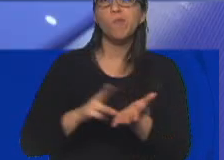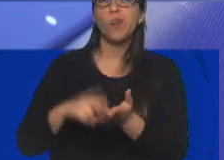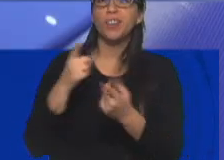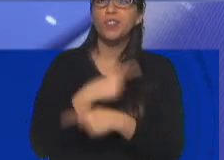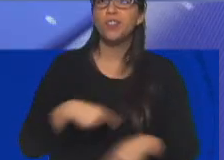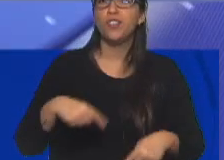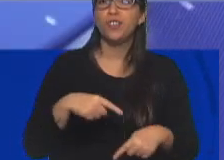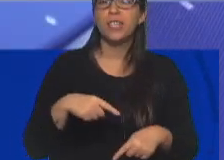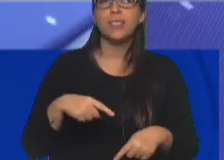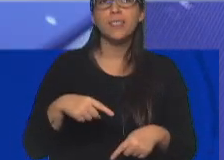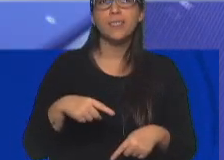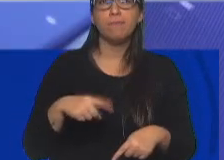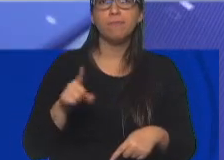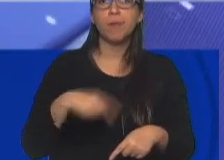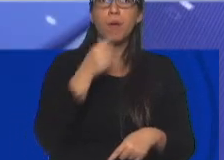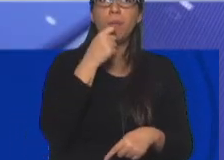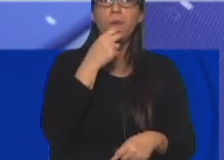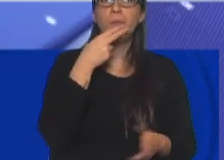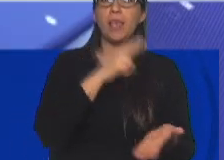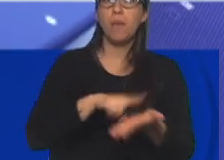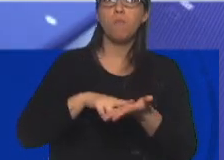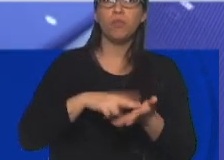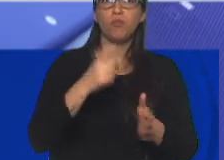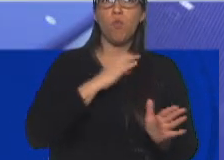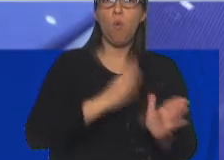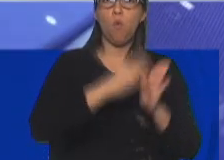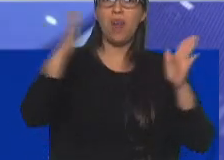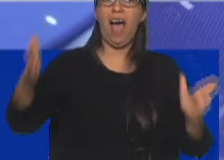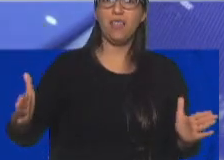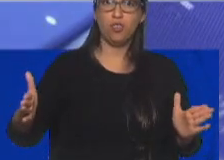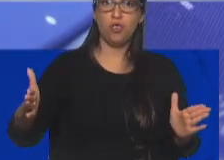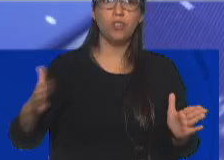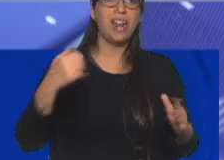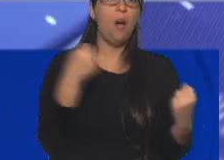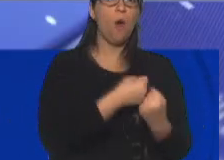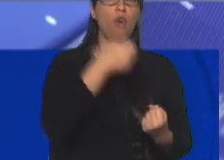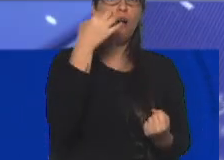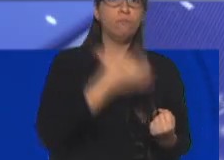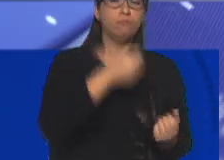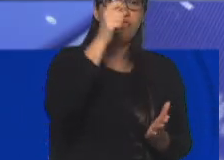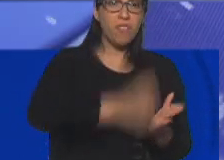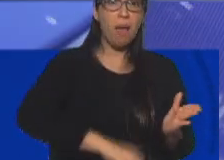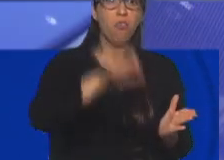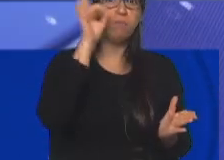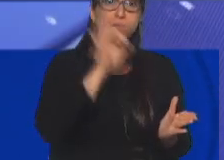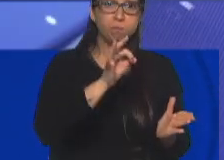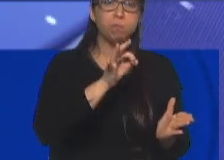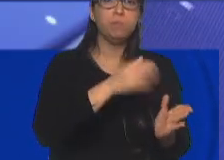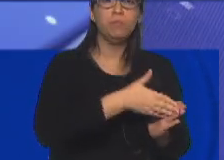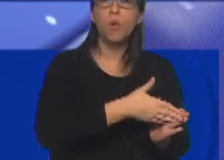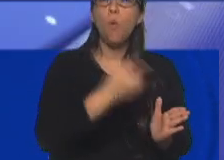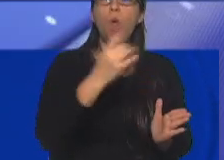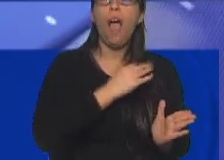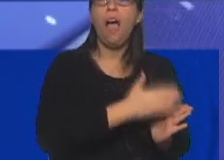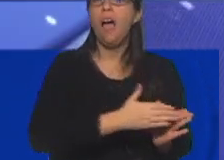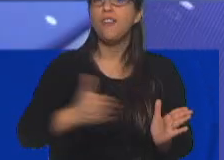se liberarían los aranceles al año de puesta en vigor del acuerdo, que además tiene una singularidad respecto de cómo se podía